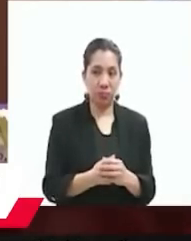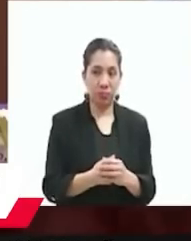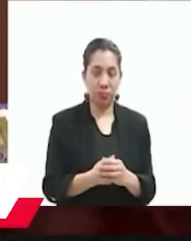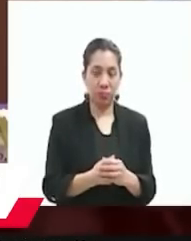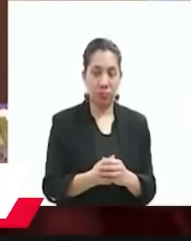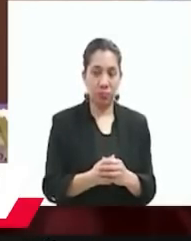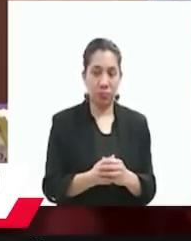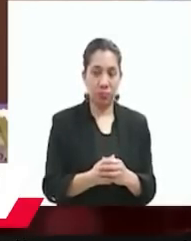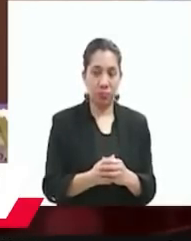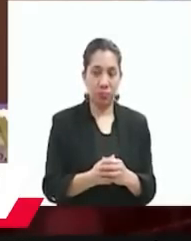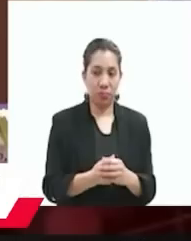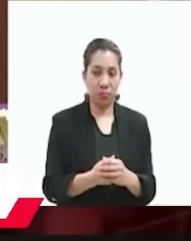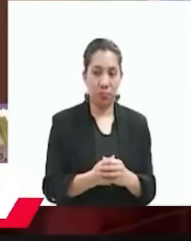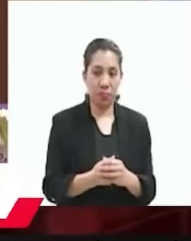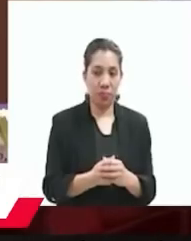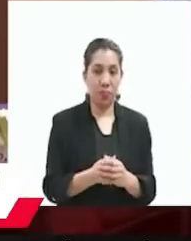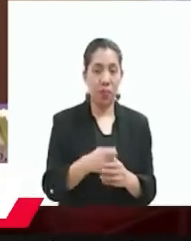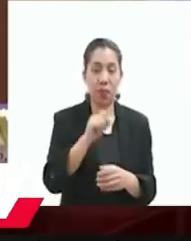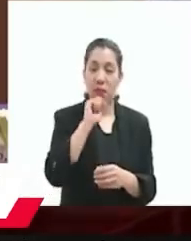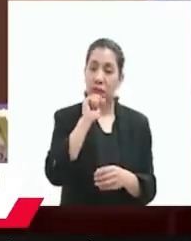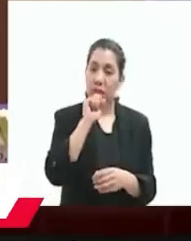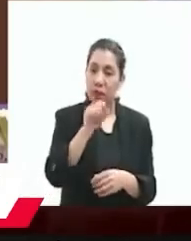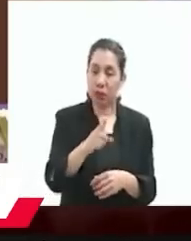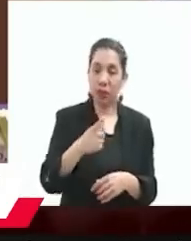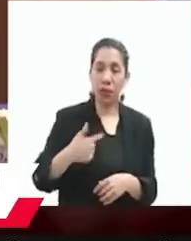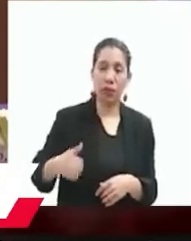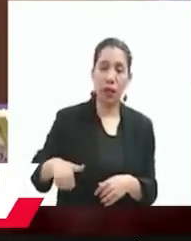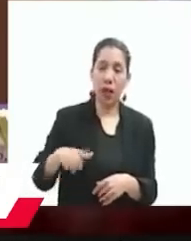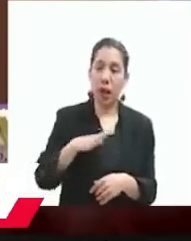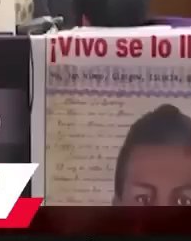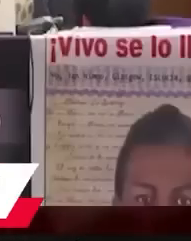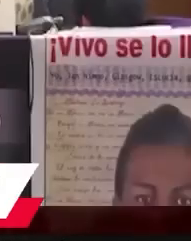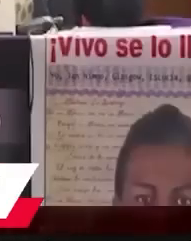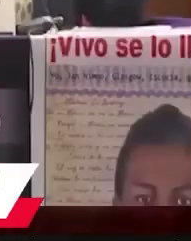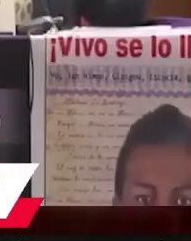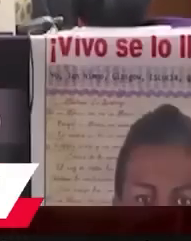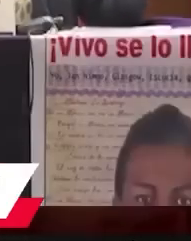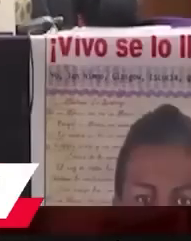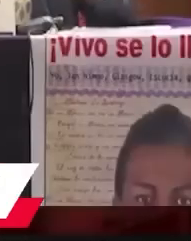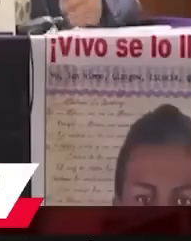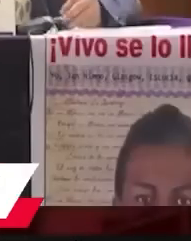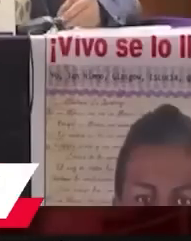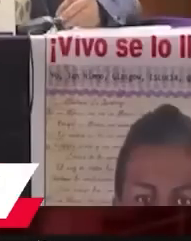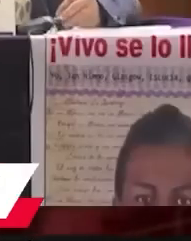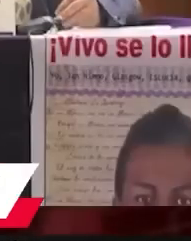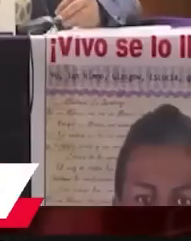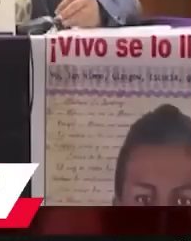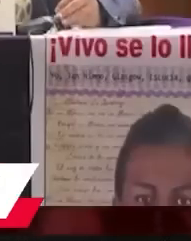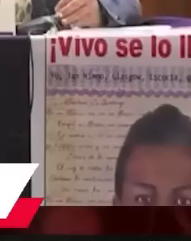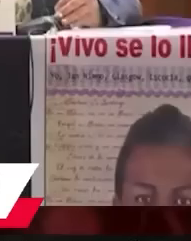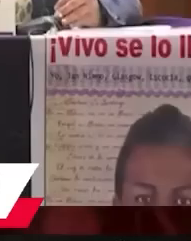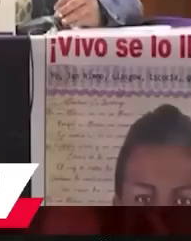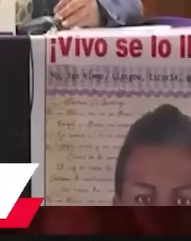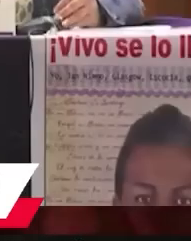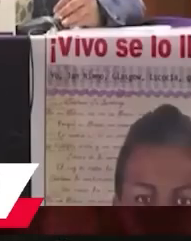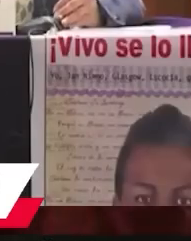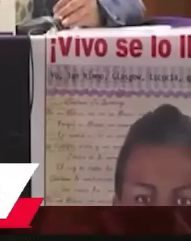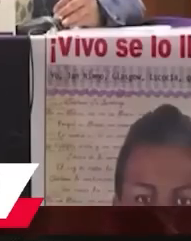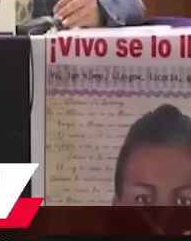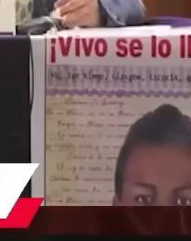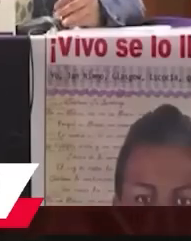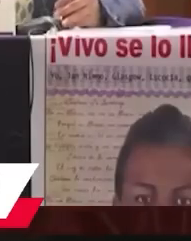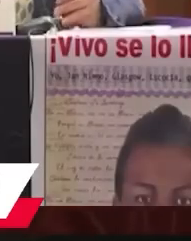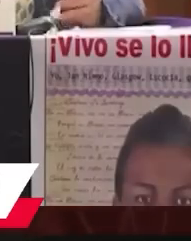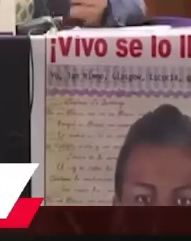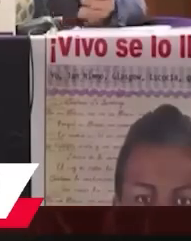también tendrían alguna participación muchos de ellos pues han sido identificados por el propio y como personas que aún están